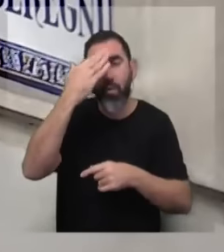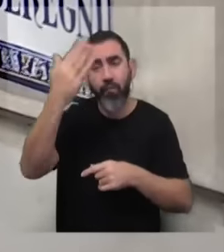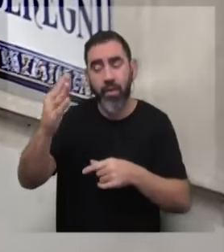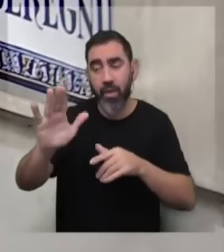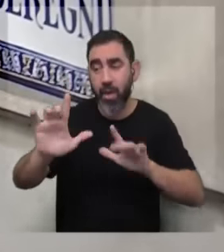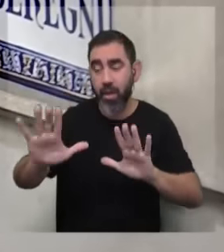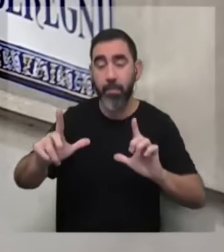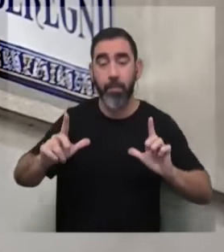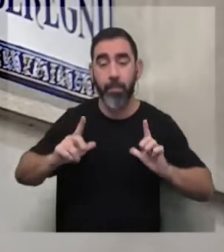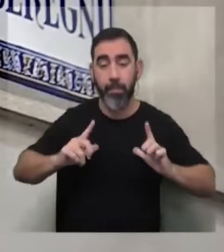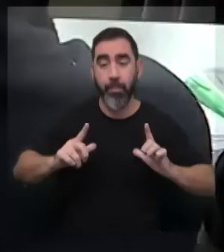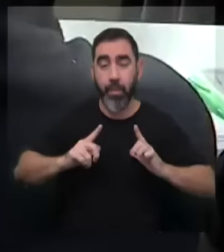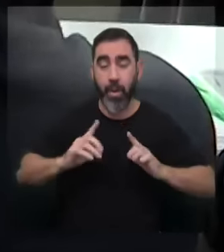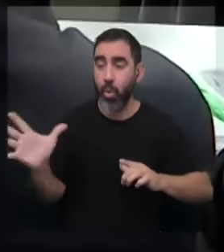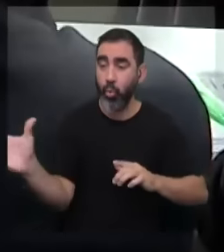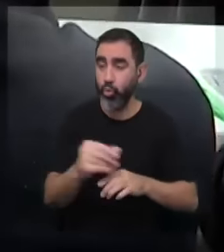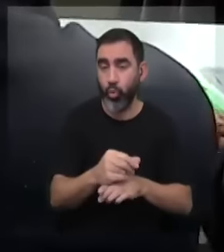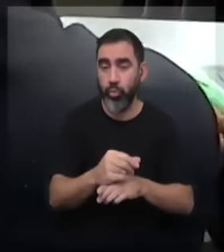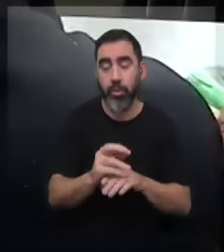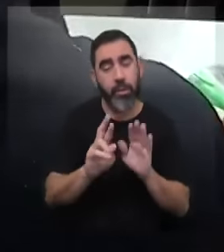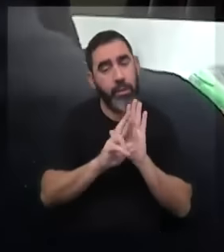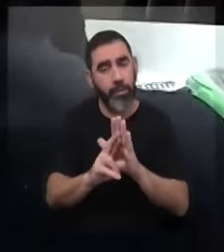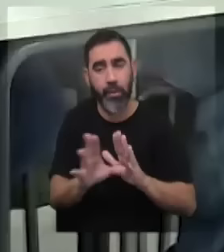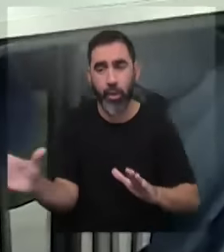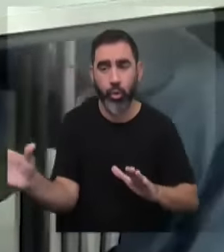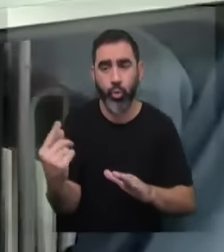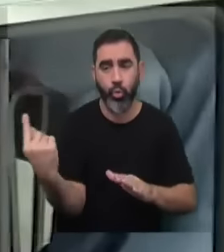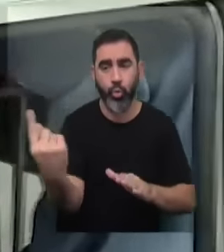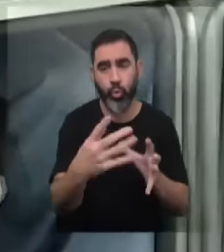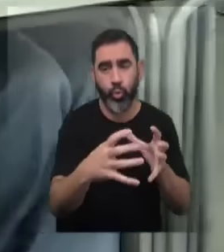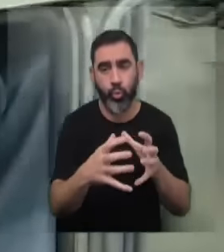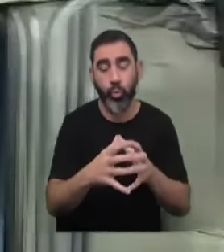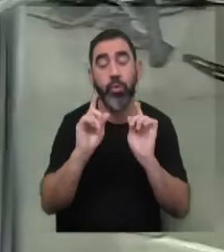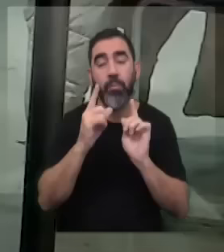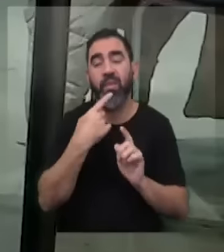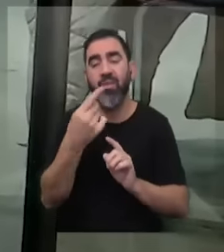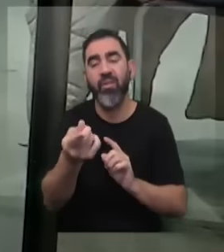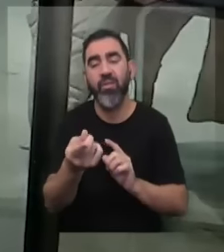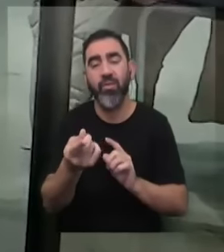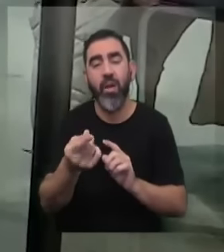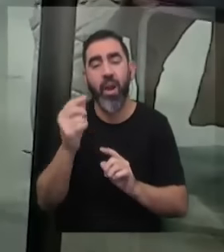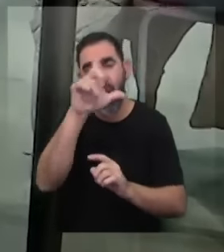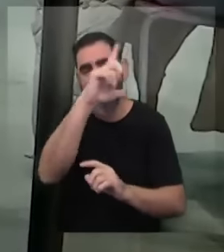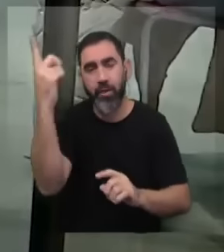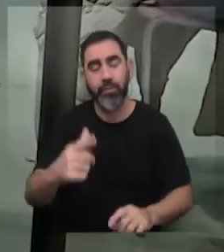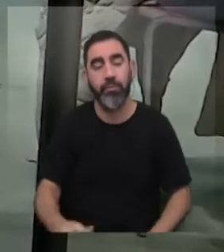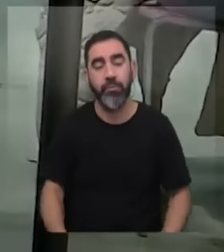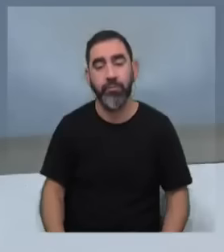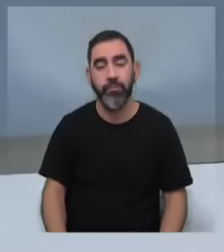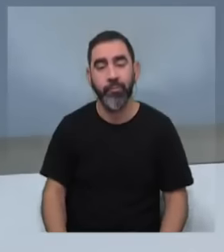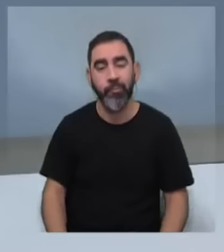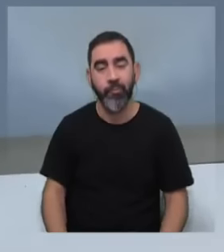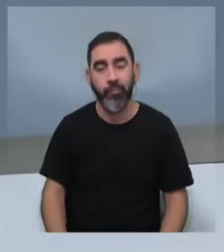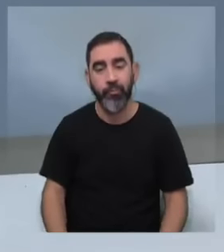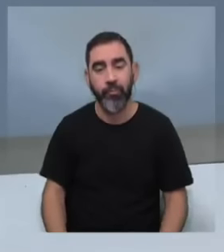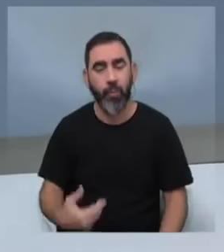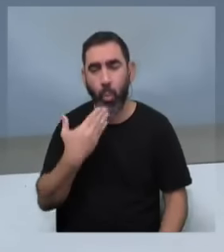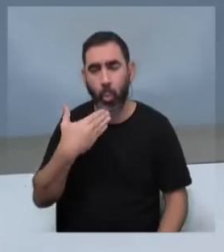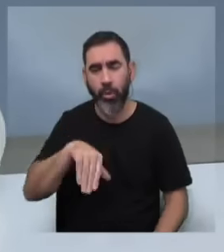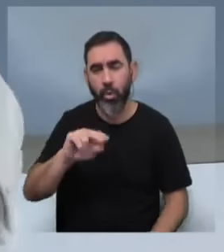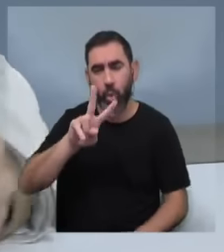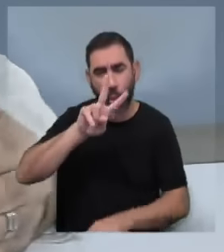esperar las actas es unánime y debería representar a todos además hizo referencia a los dichos de la calle Pou Bueno yo no entiendo como a las